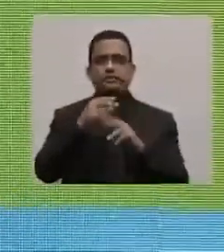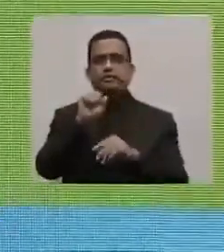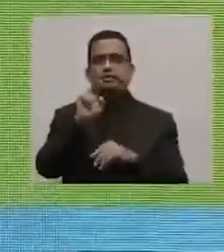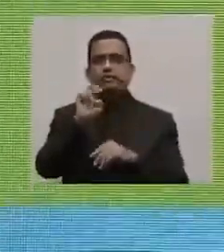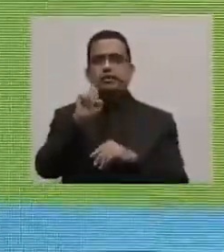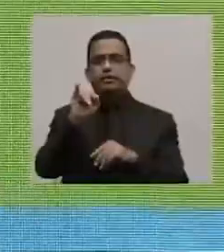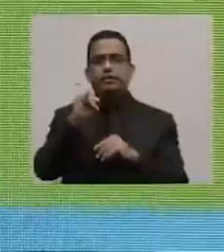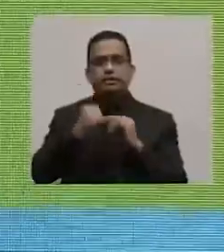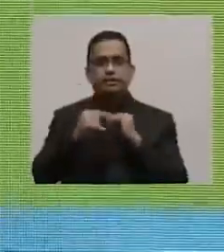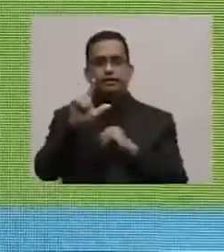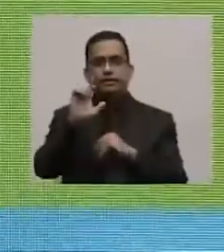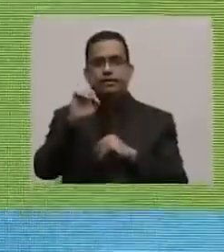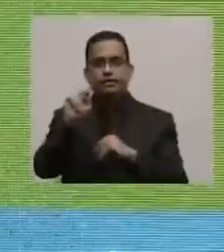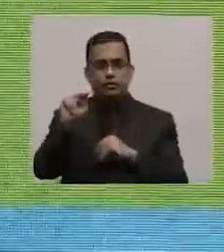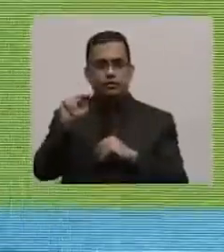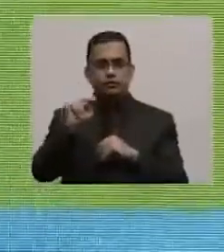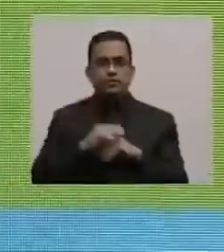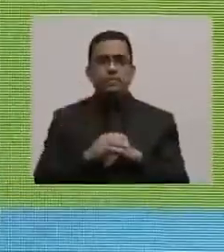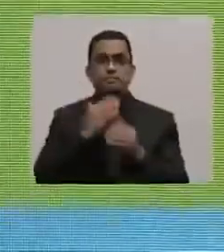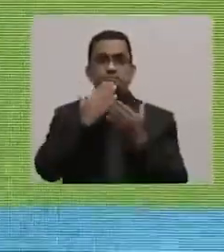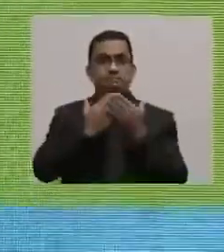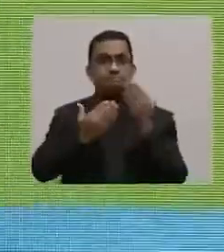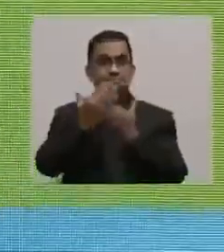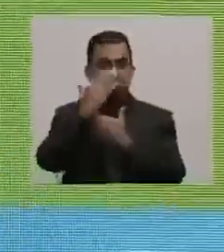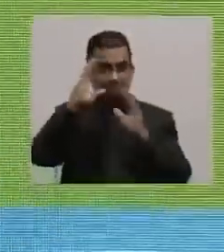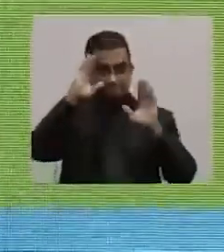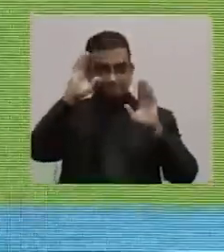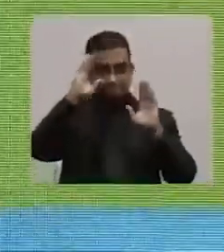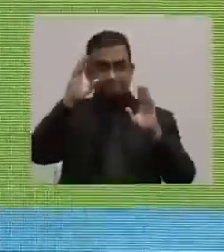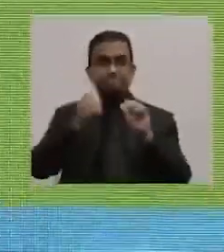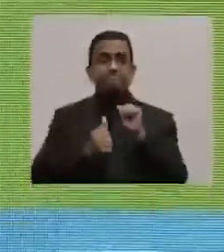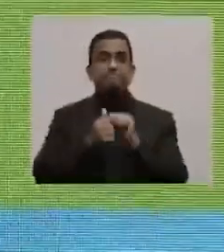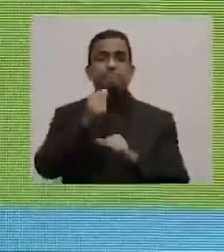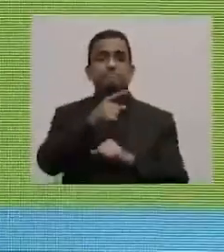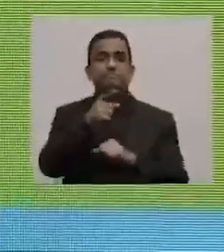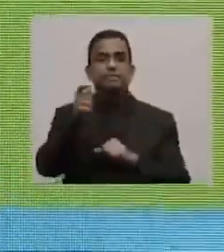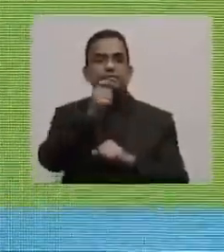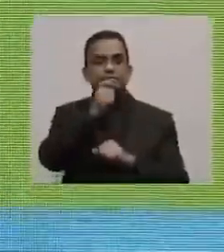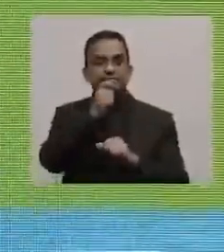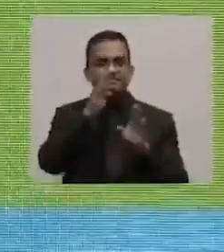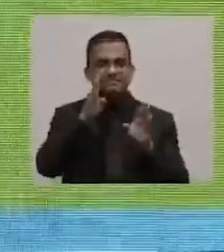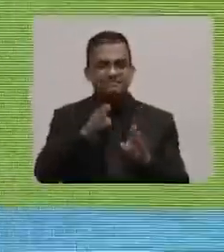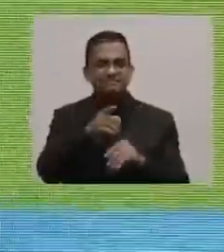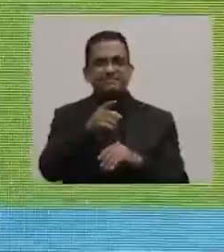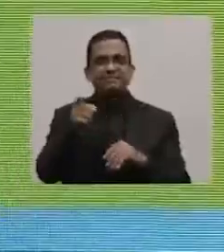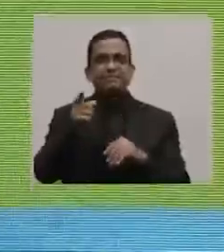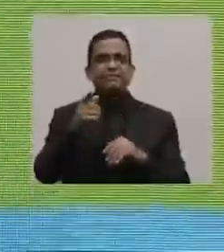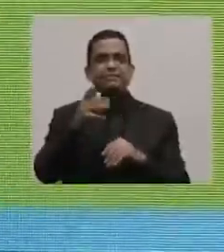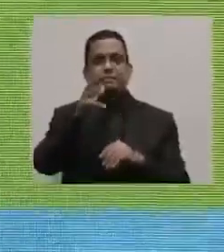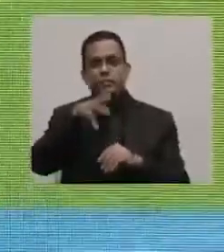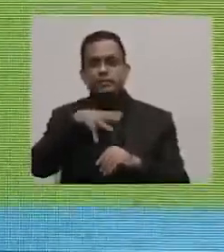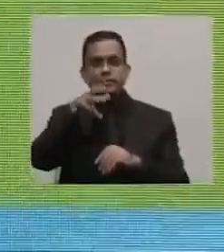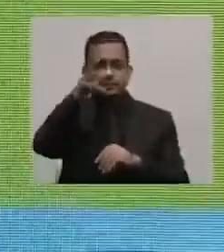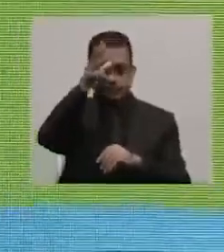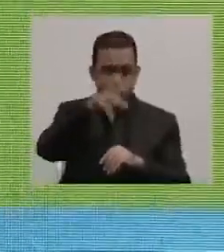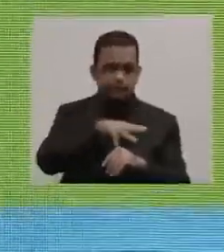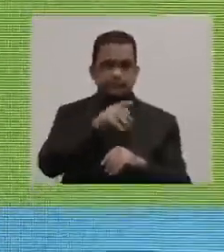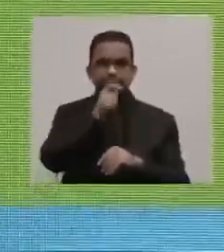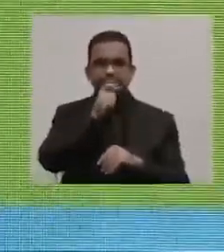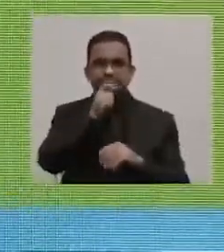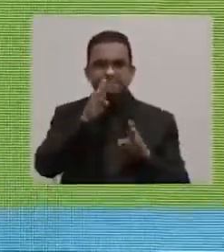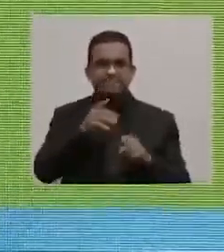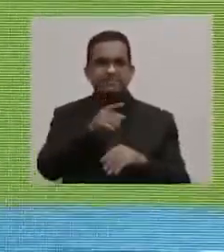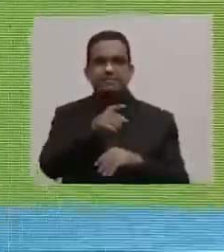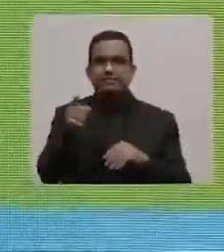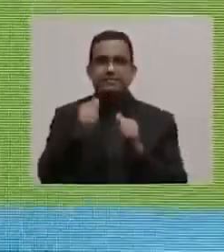León. Muy buenos días, sobre todo a los periodistas, a las periodistas que nos